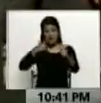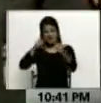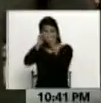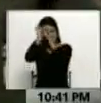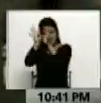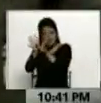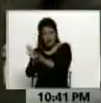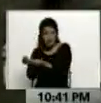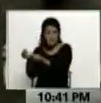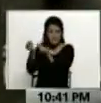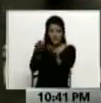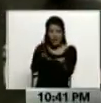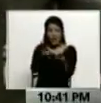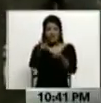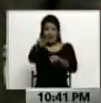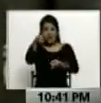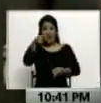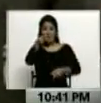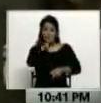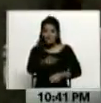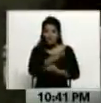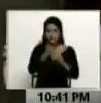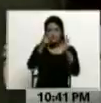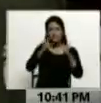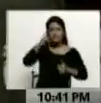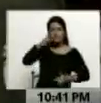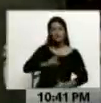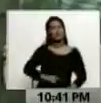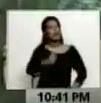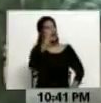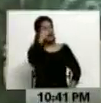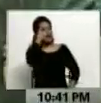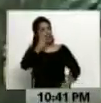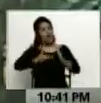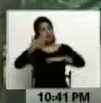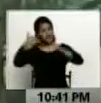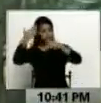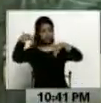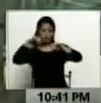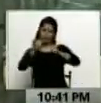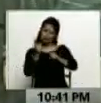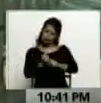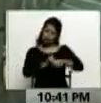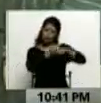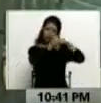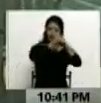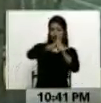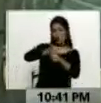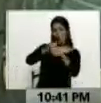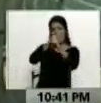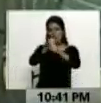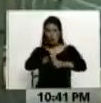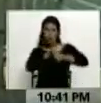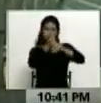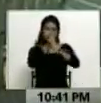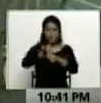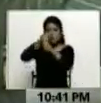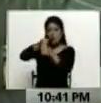el panteón ya que le traerá recuerdos a nuestro libertador cuando